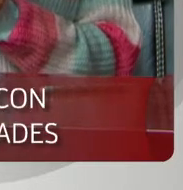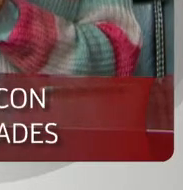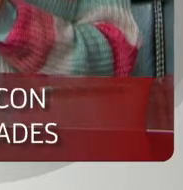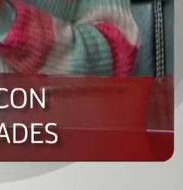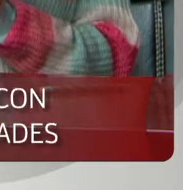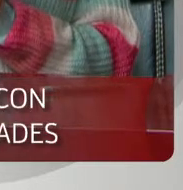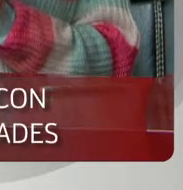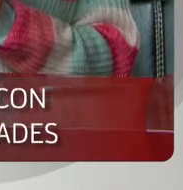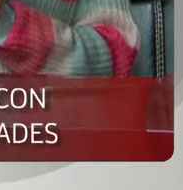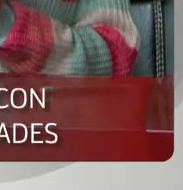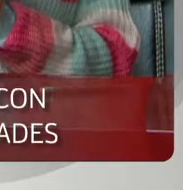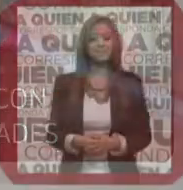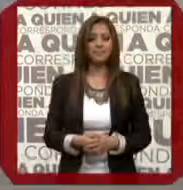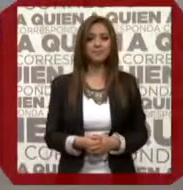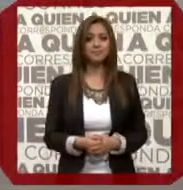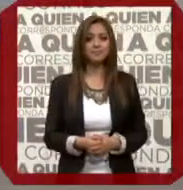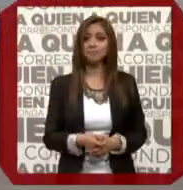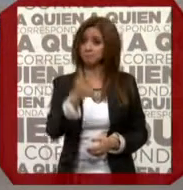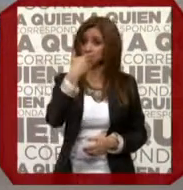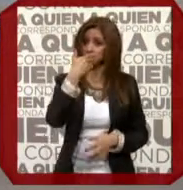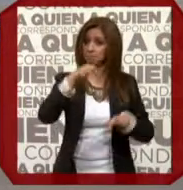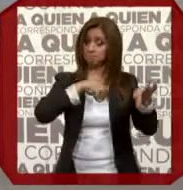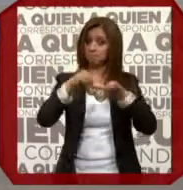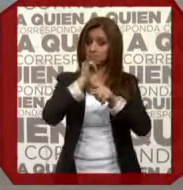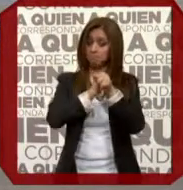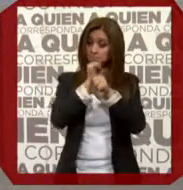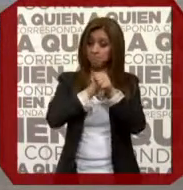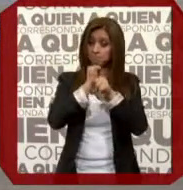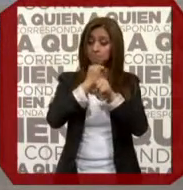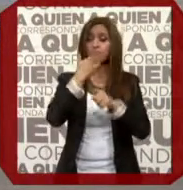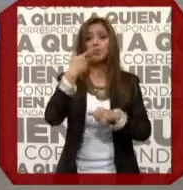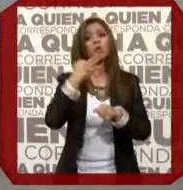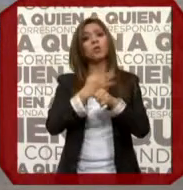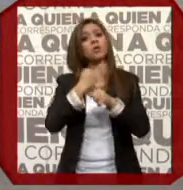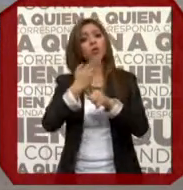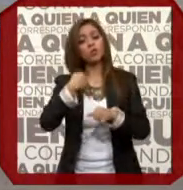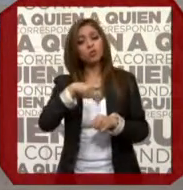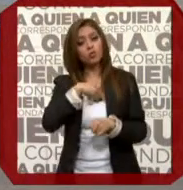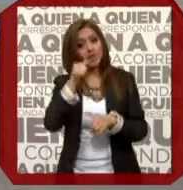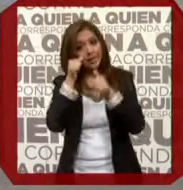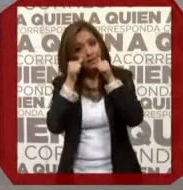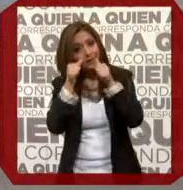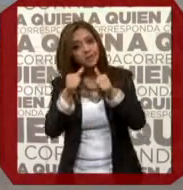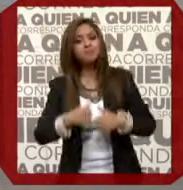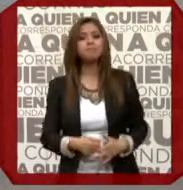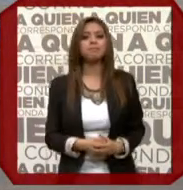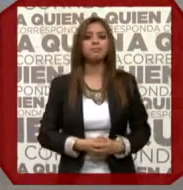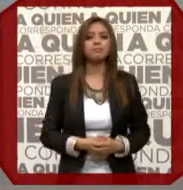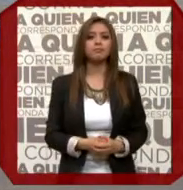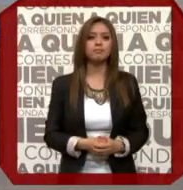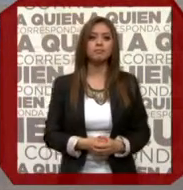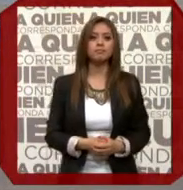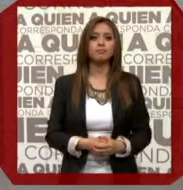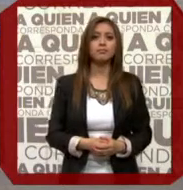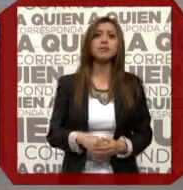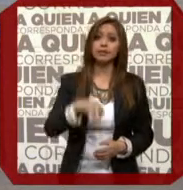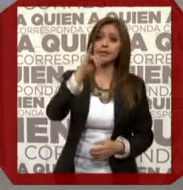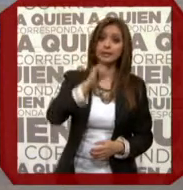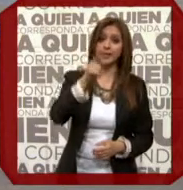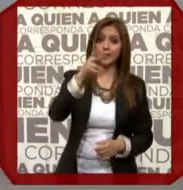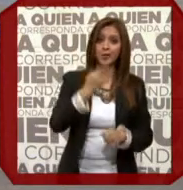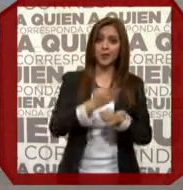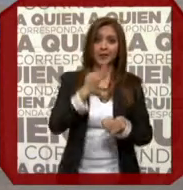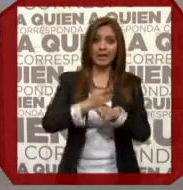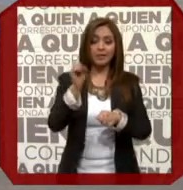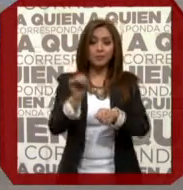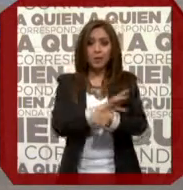qué, señor? Bien manejado, bien investigado, qué bueno. Y ahora vamos a estar muy pendientes de ello. Sí, claro que gracias, sí. Él estaba muy emocionado de que iba a salir en la tele por